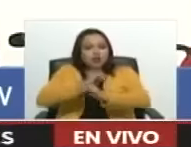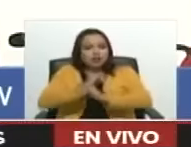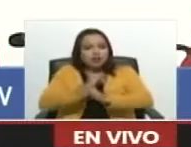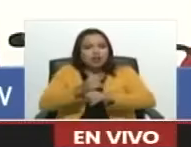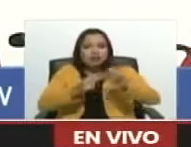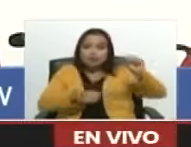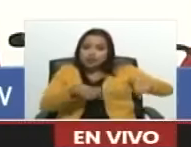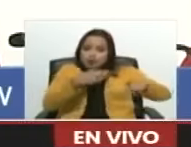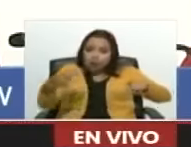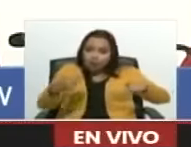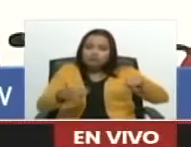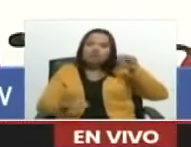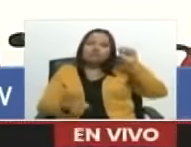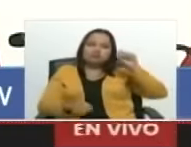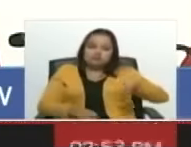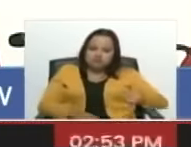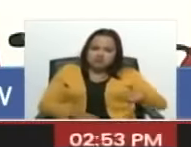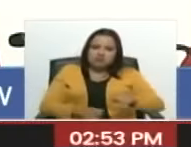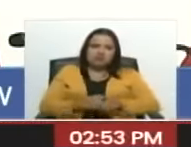Sí. Sí.